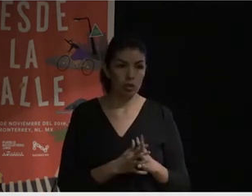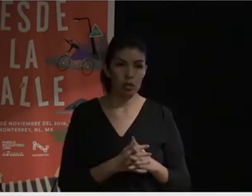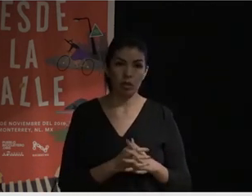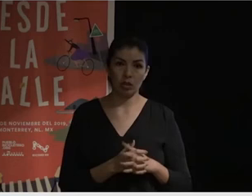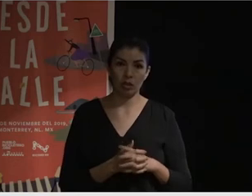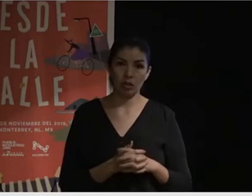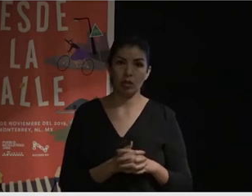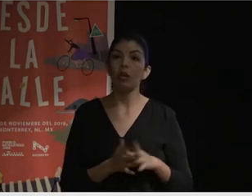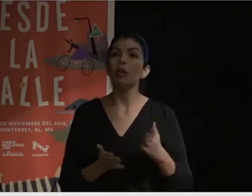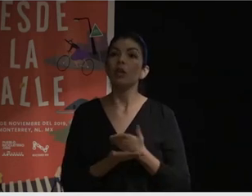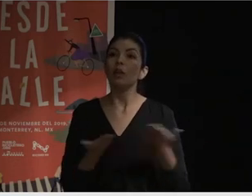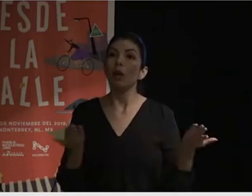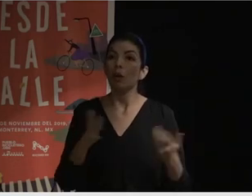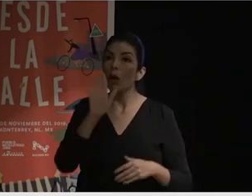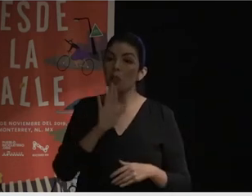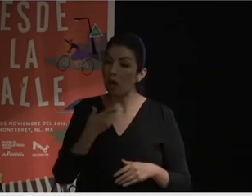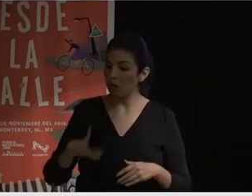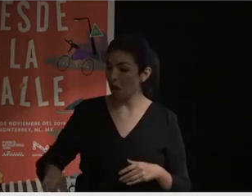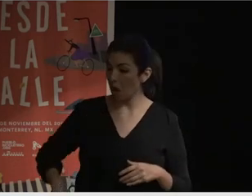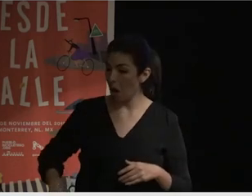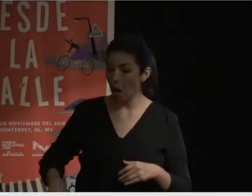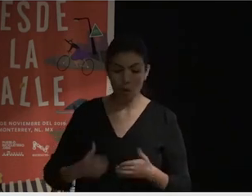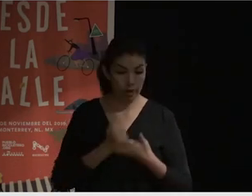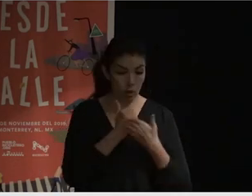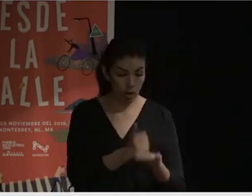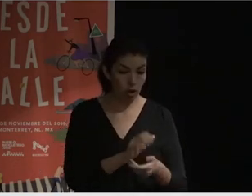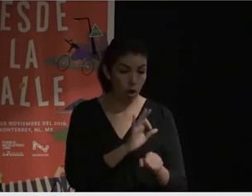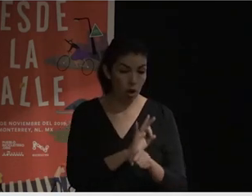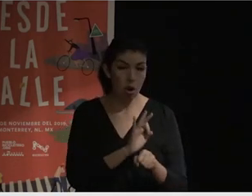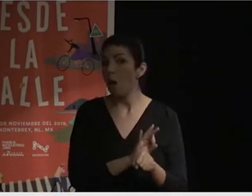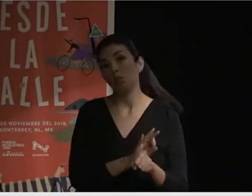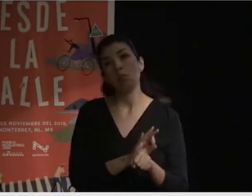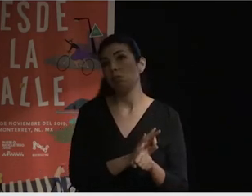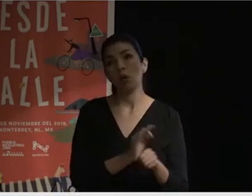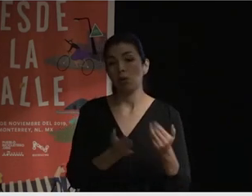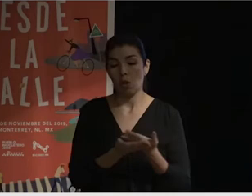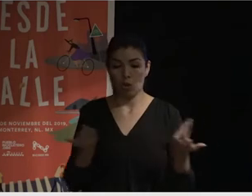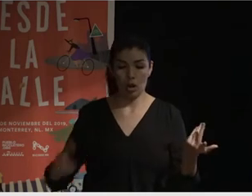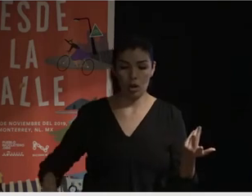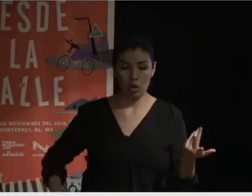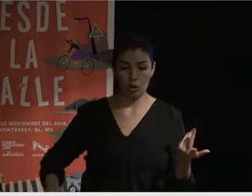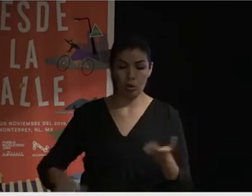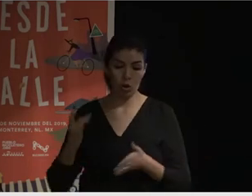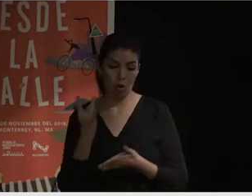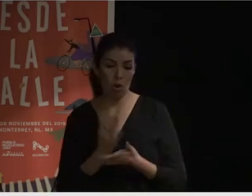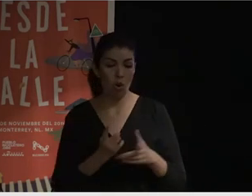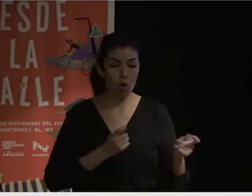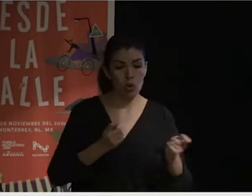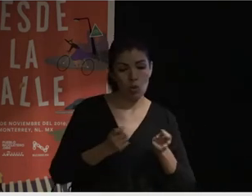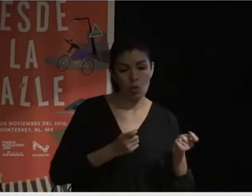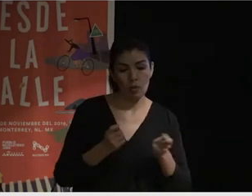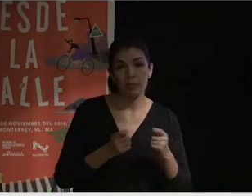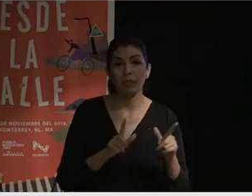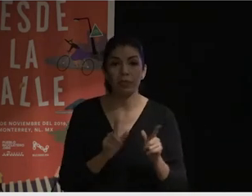un mero gestor mercantilista para generar plusvalías, ¿no? Entonces, ¿qué herramienta